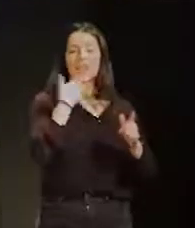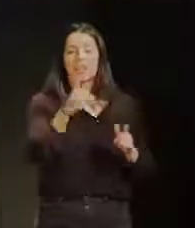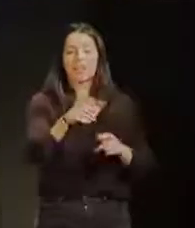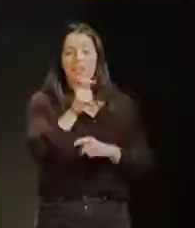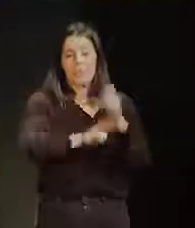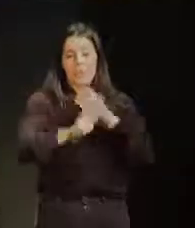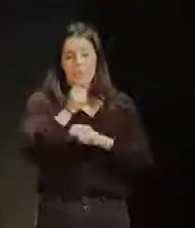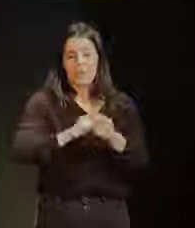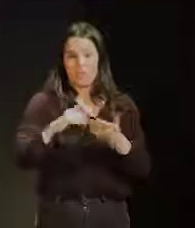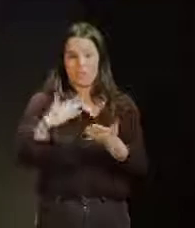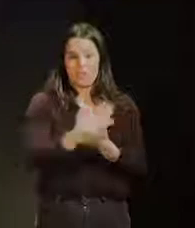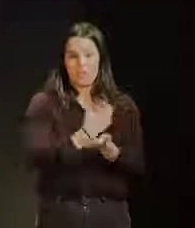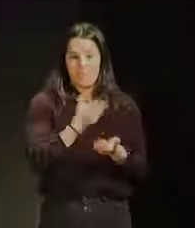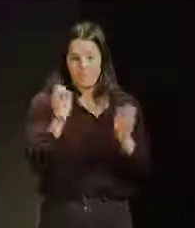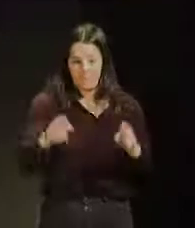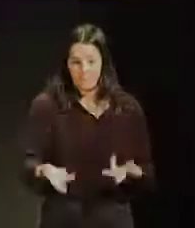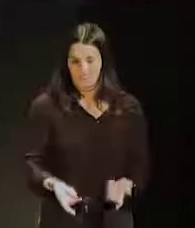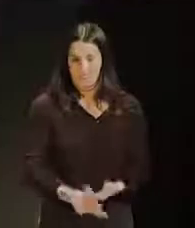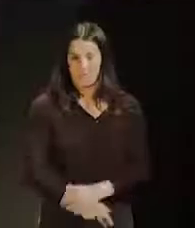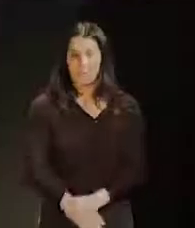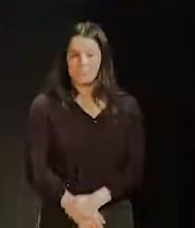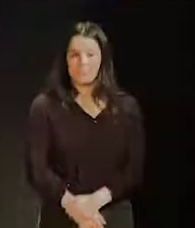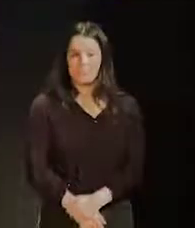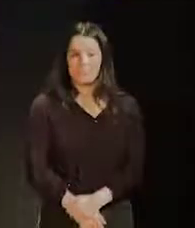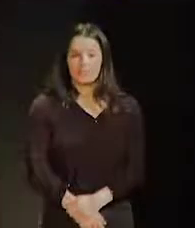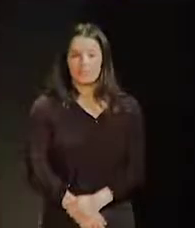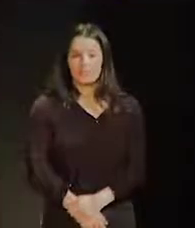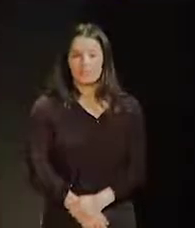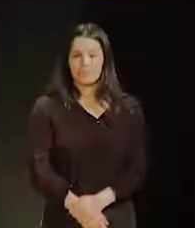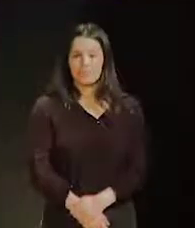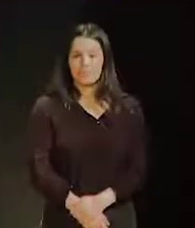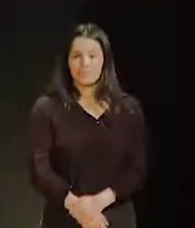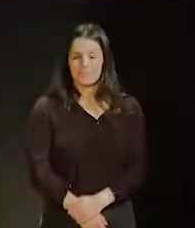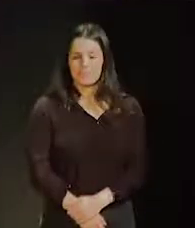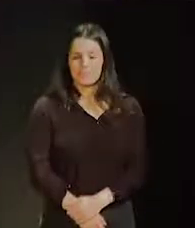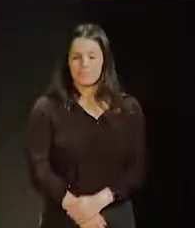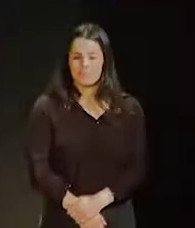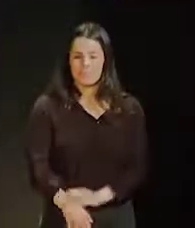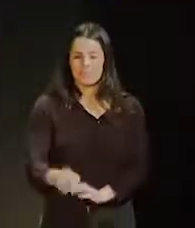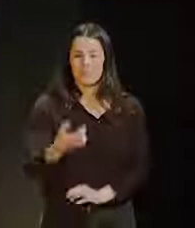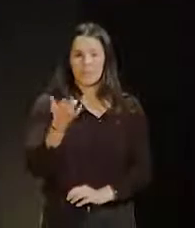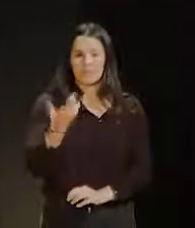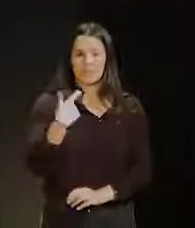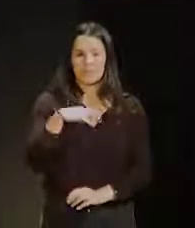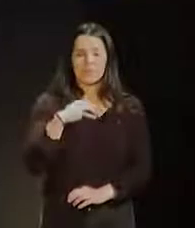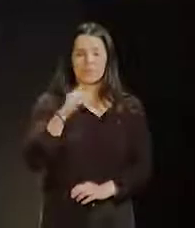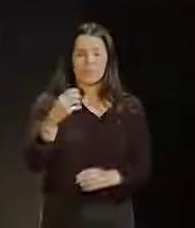asociación benéfica. Y por lo tanto, cero gestor, cero productor.